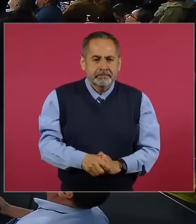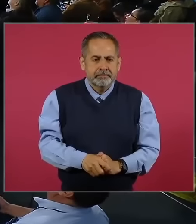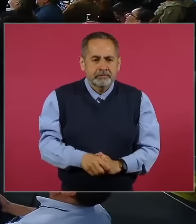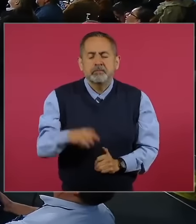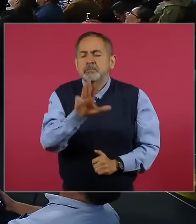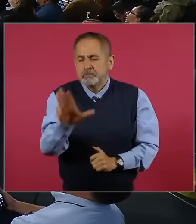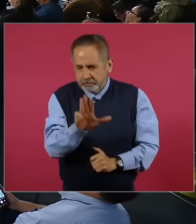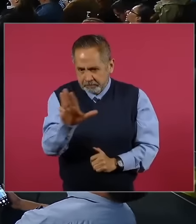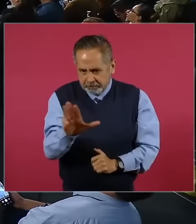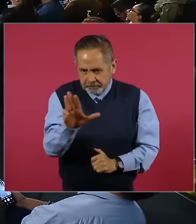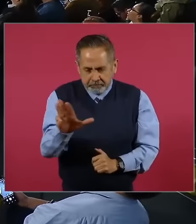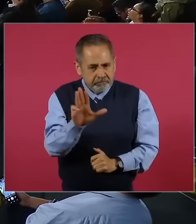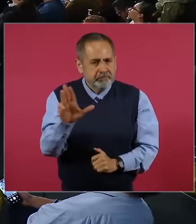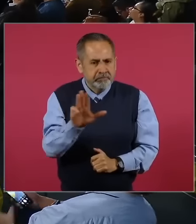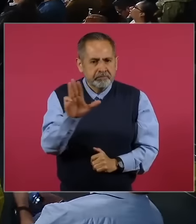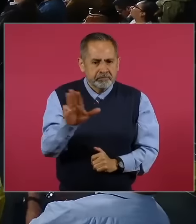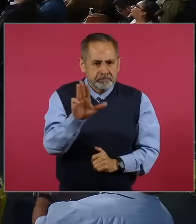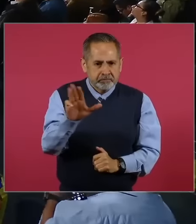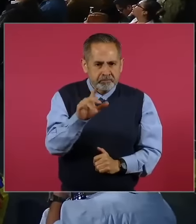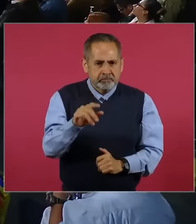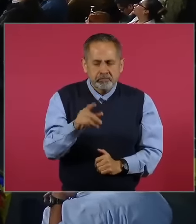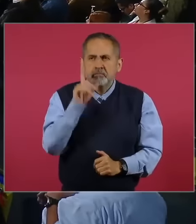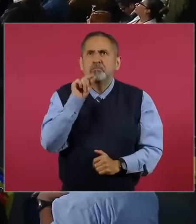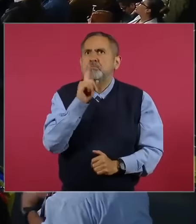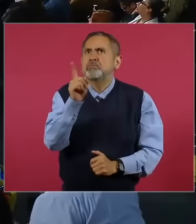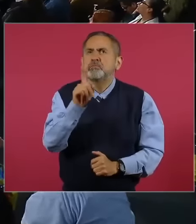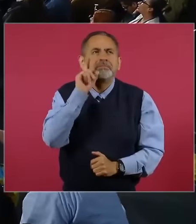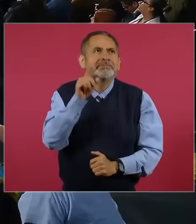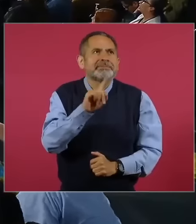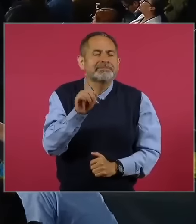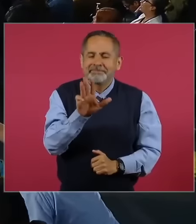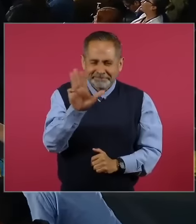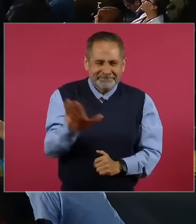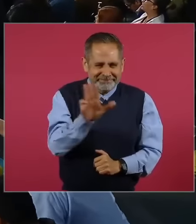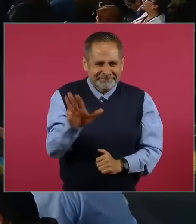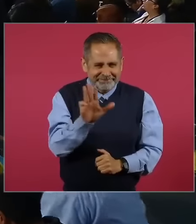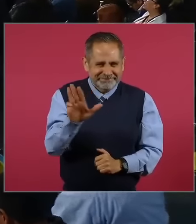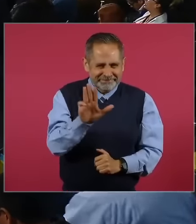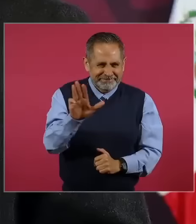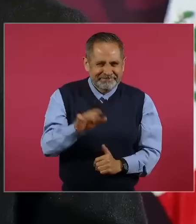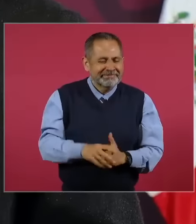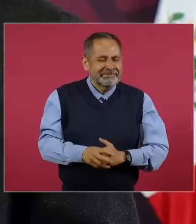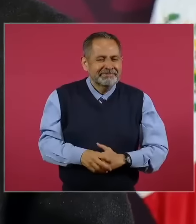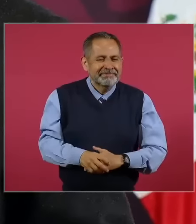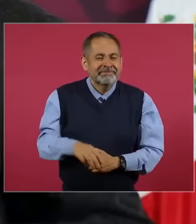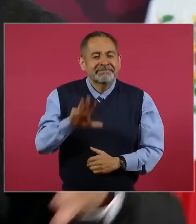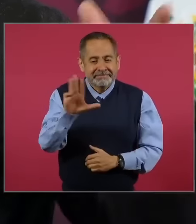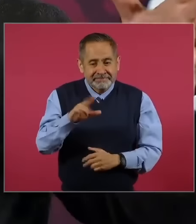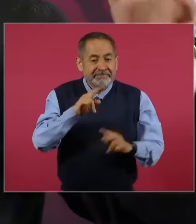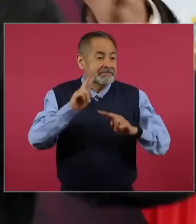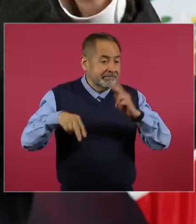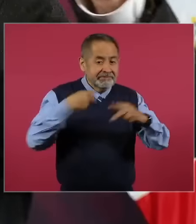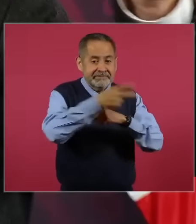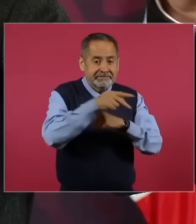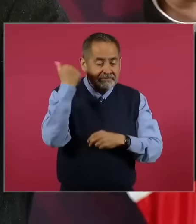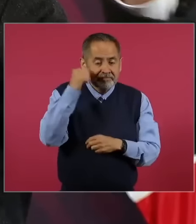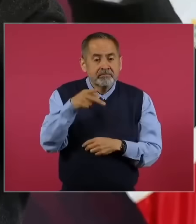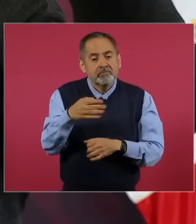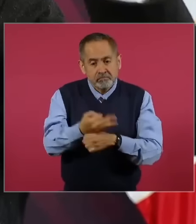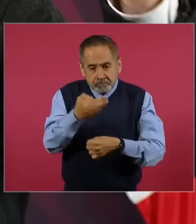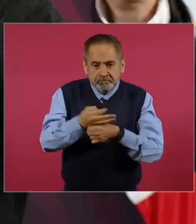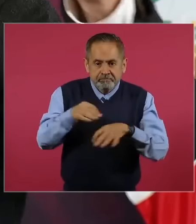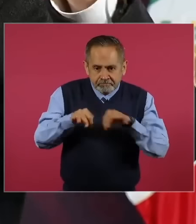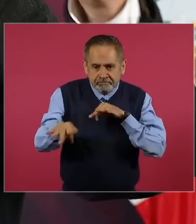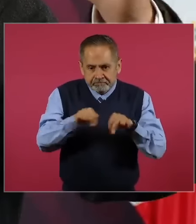El miércoles. Ah, no, mañana. El miércoles. Que va a estar allá, pero se está